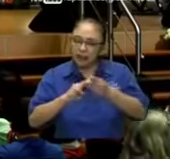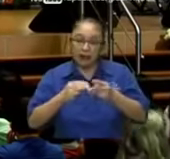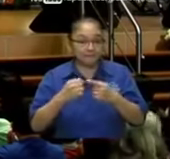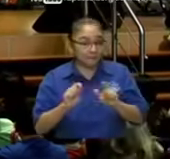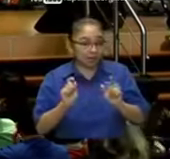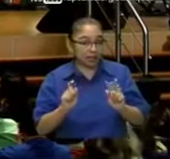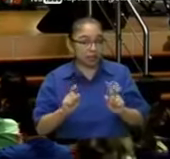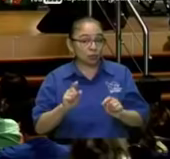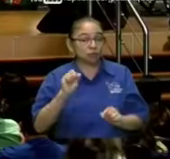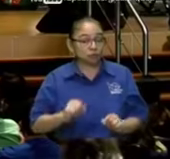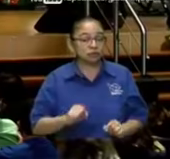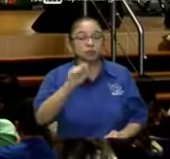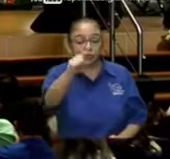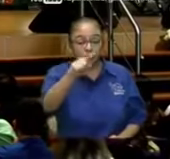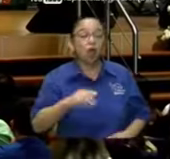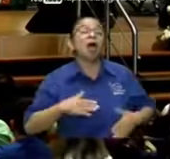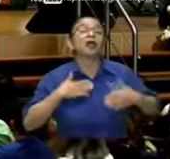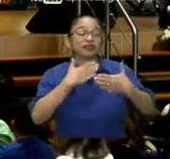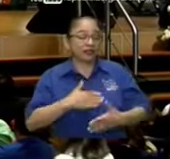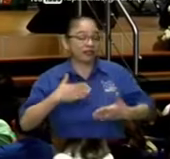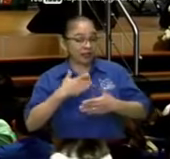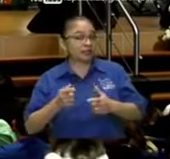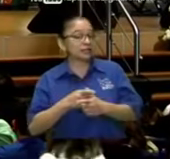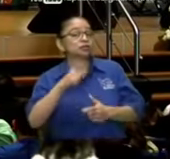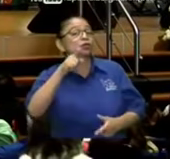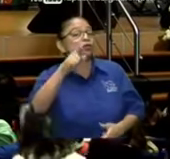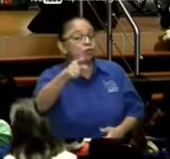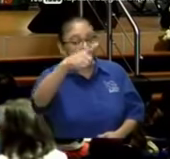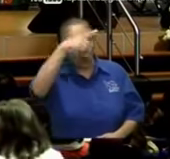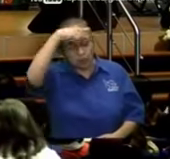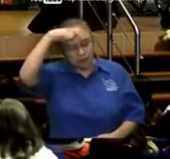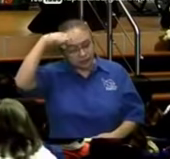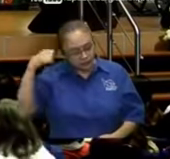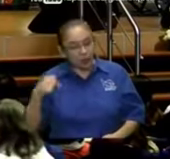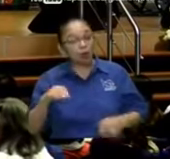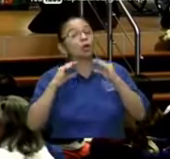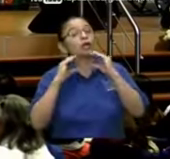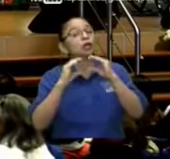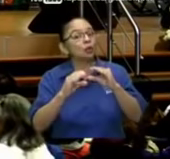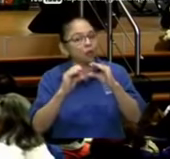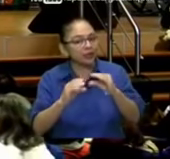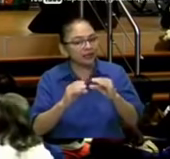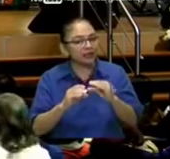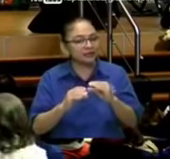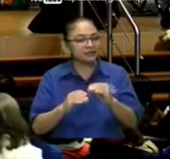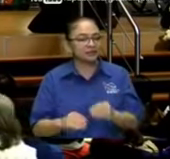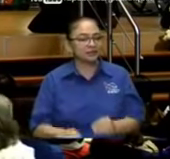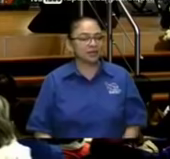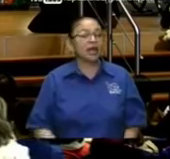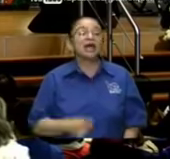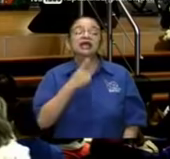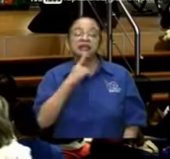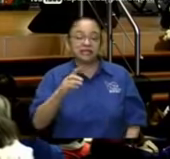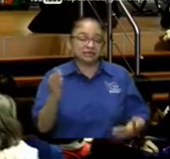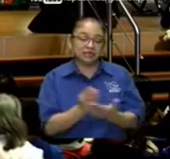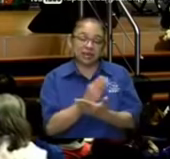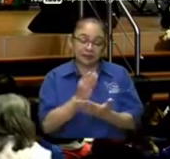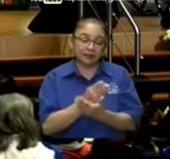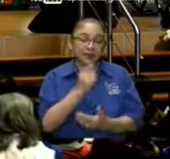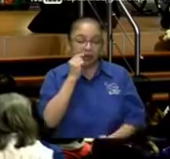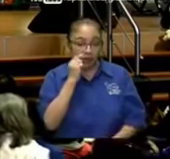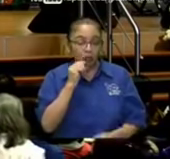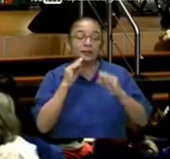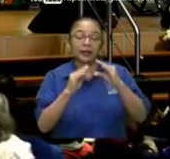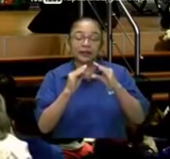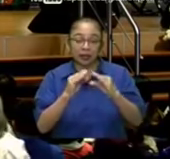deleita con eso y es diligente, dice la Biblia que el hombre diligente delante de los